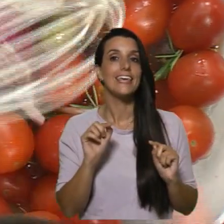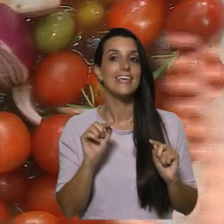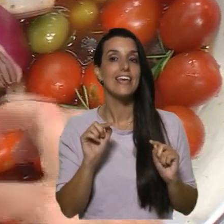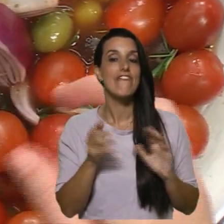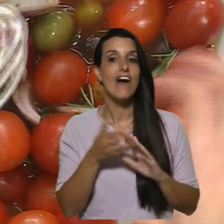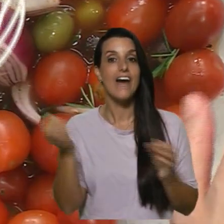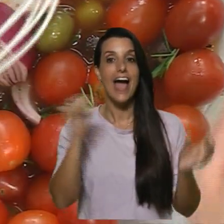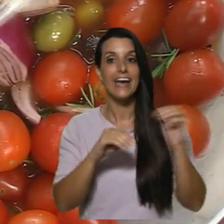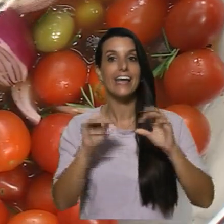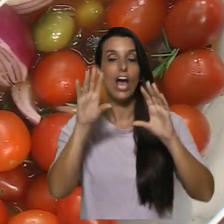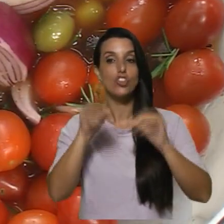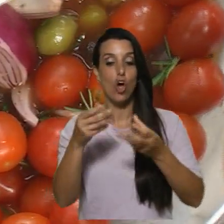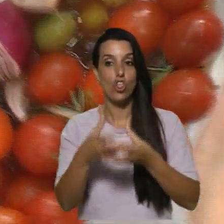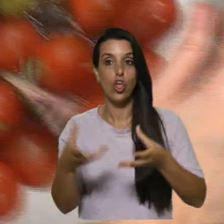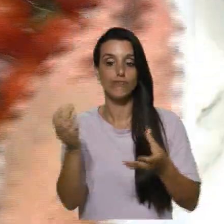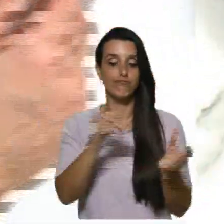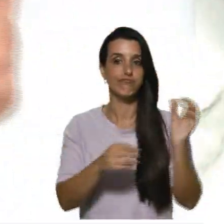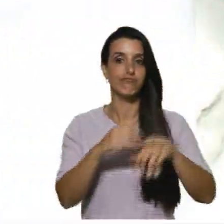le vas a agregar todo este menjunje acá.